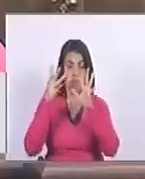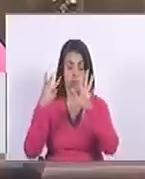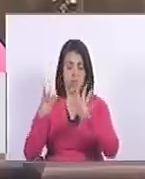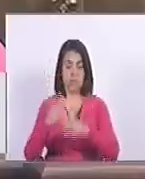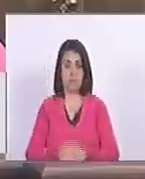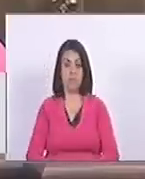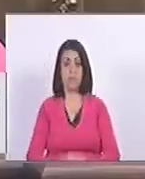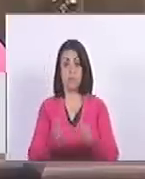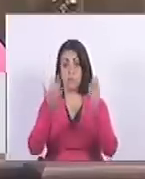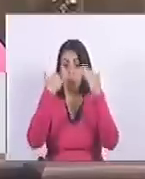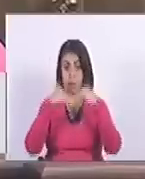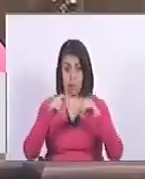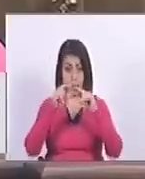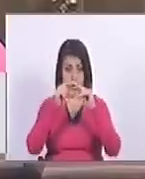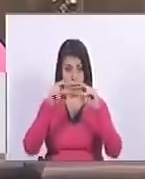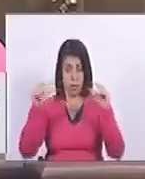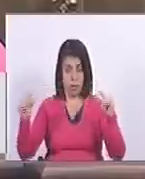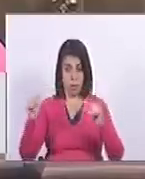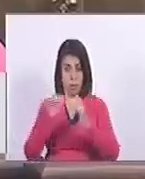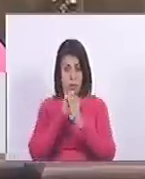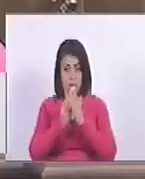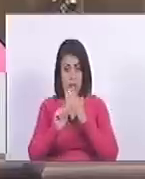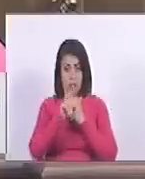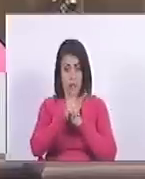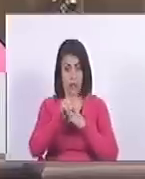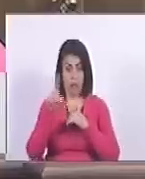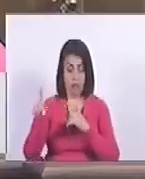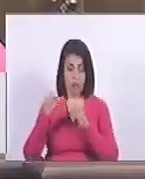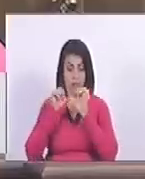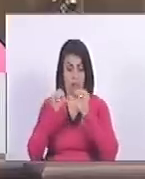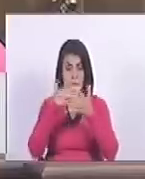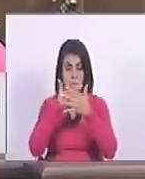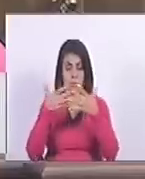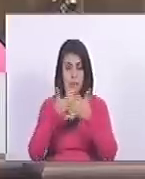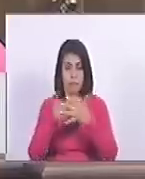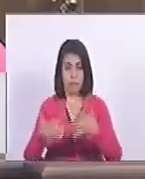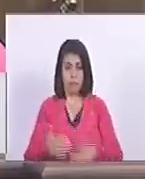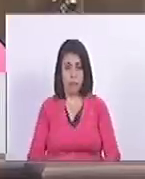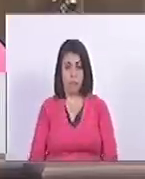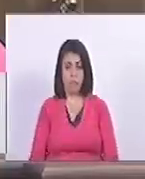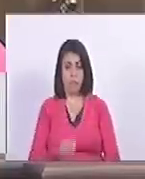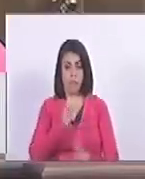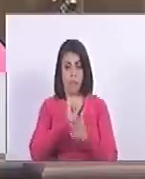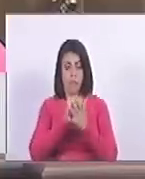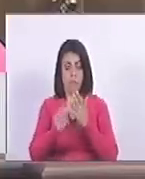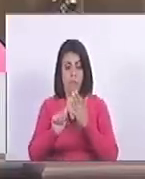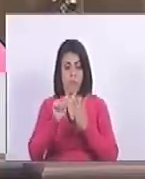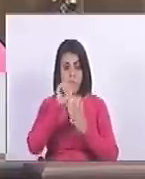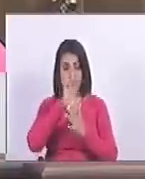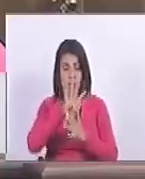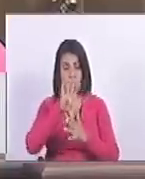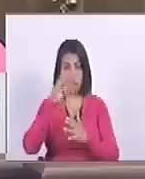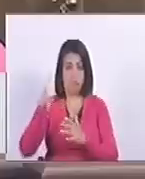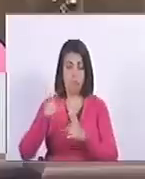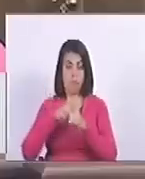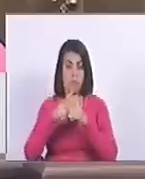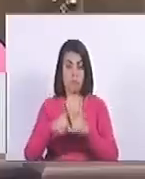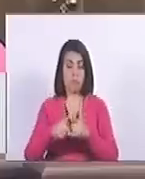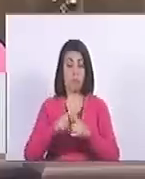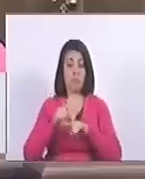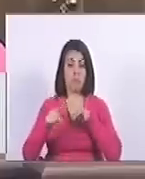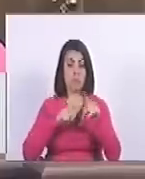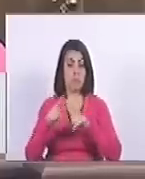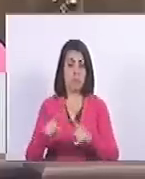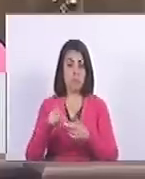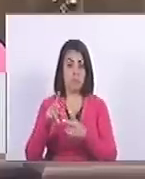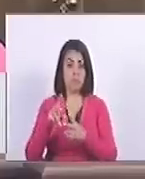48, que pasa a ser el epígrafe del artículo 21, el cual queda redactado en los siguientes términos. Epígrafe: eficiencia en la gestión